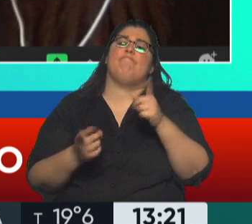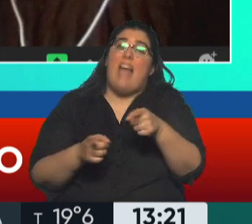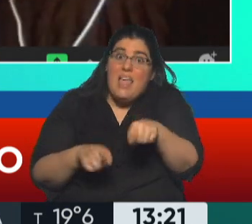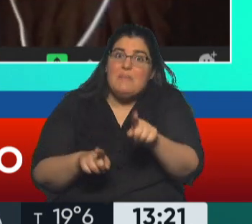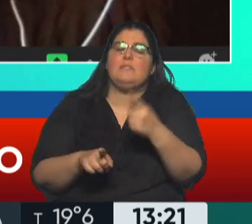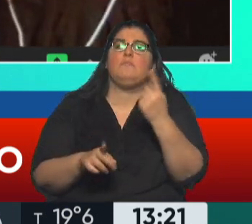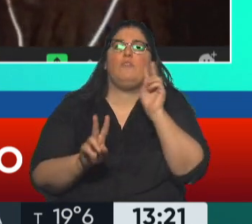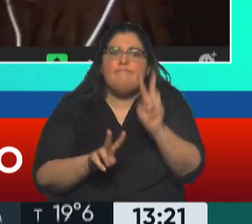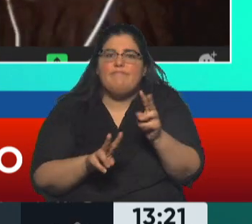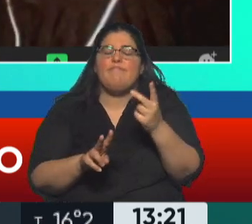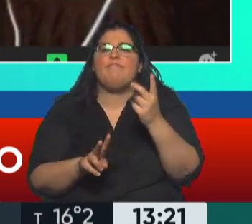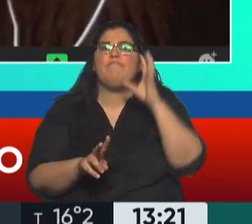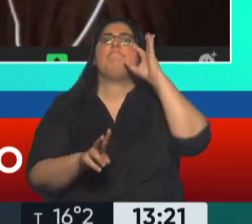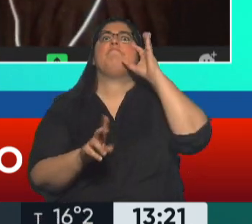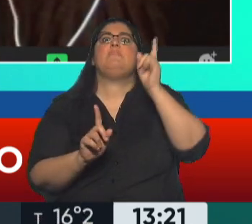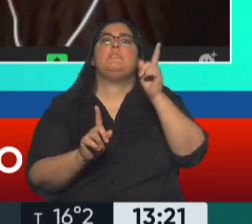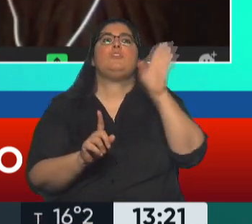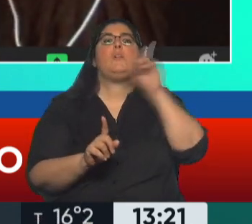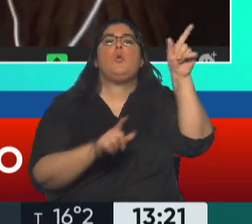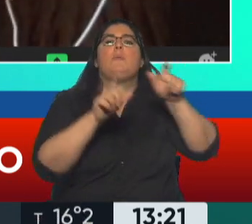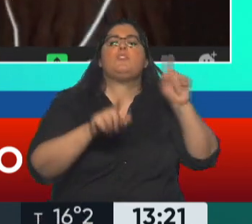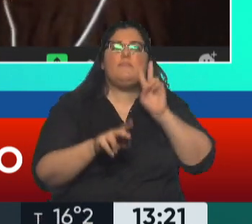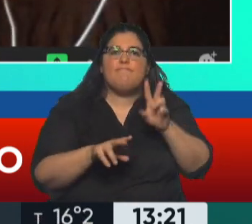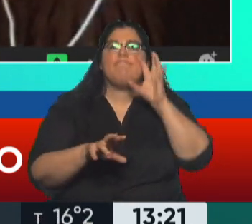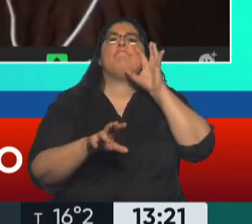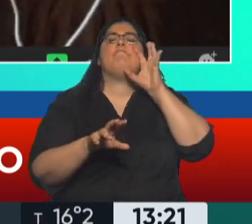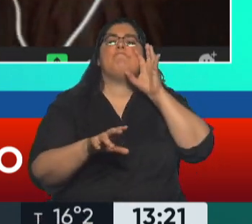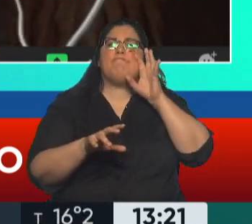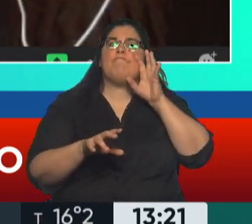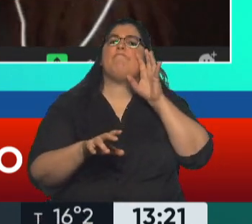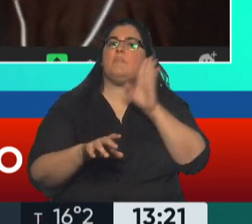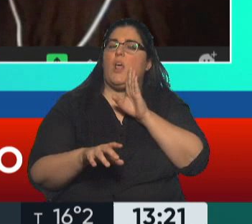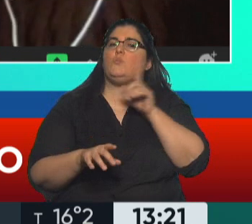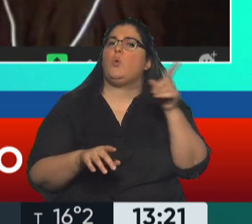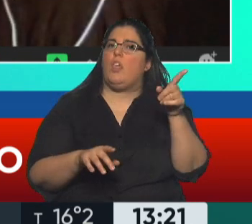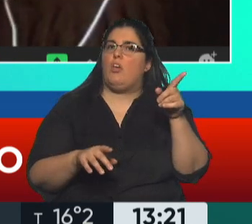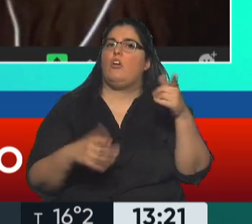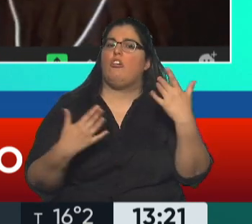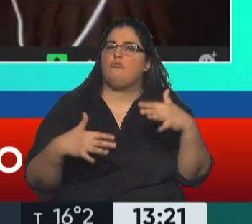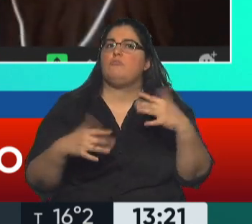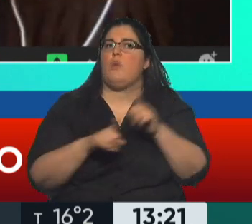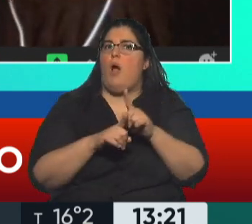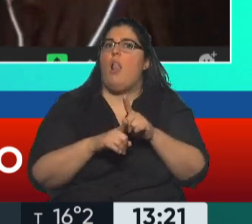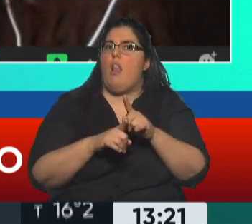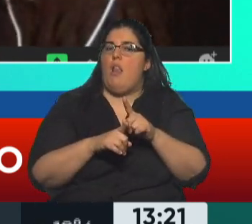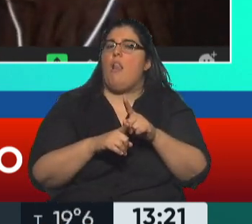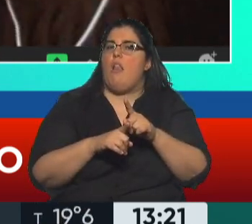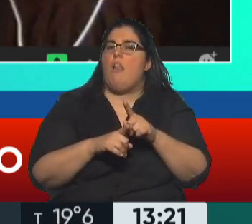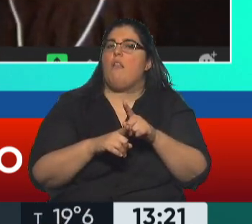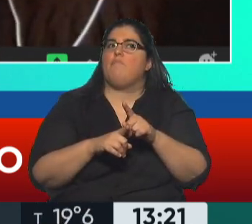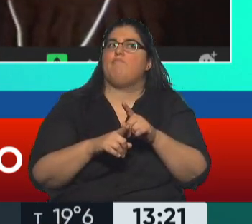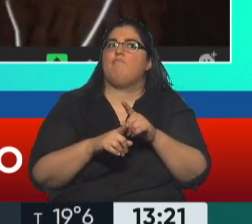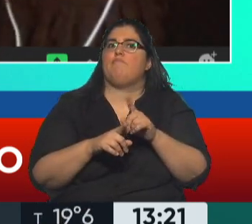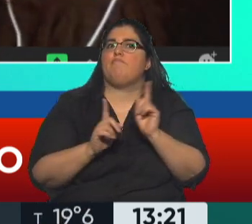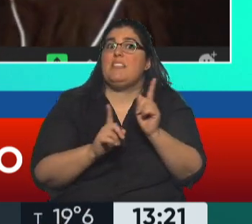recordaron a los ciudadanos americanos que Estados Unidos era el pilar de una